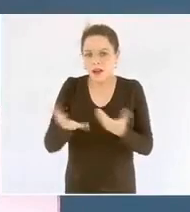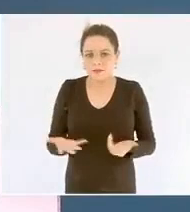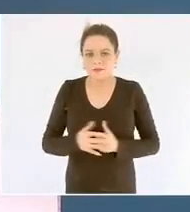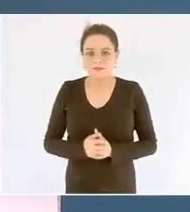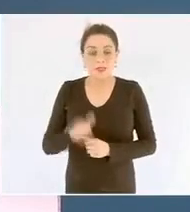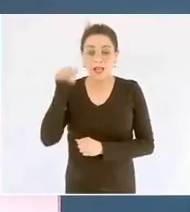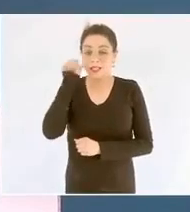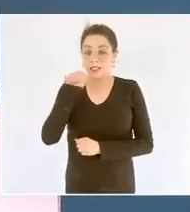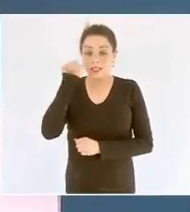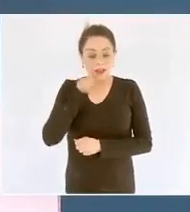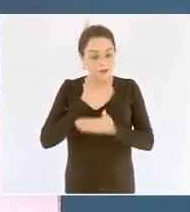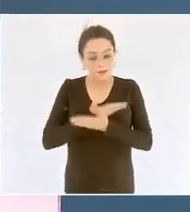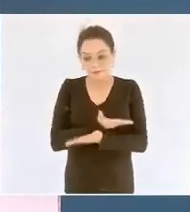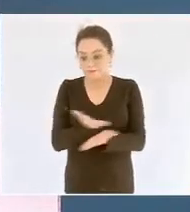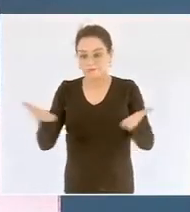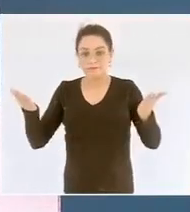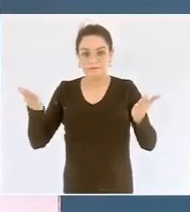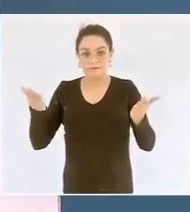para el pueblo de México.